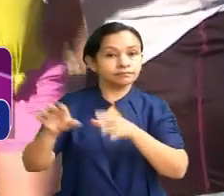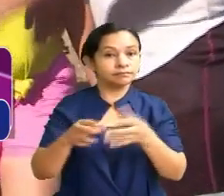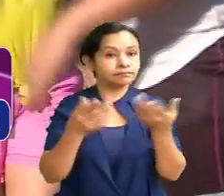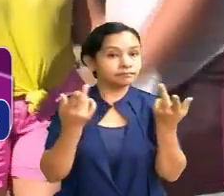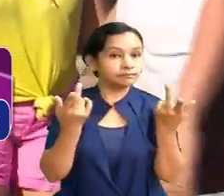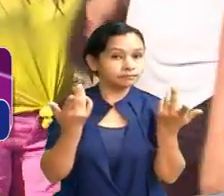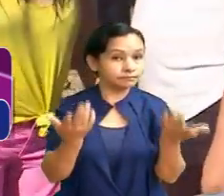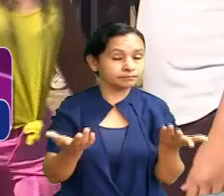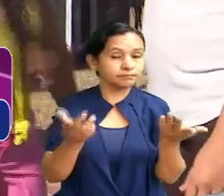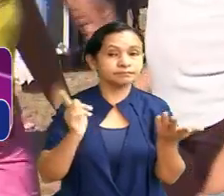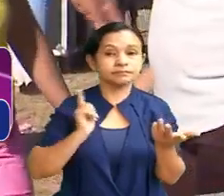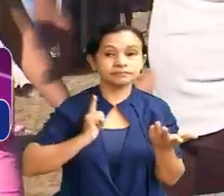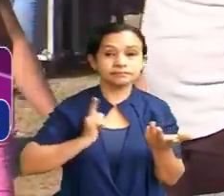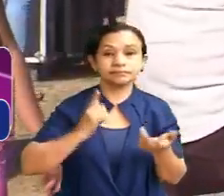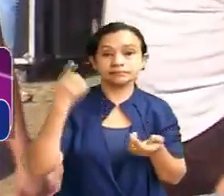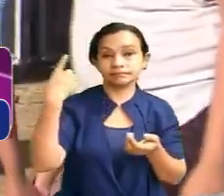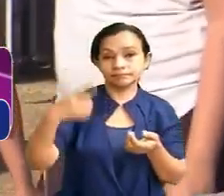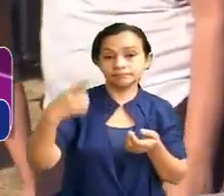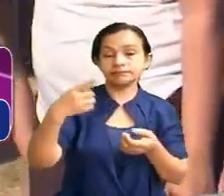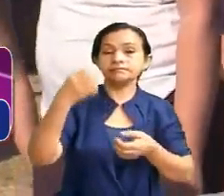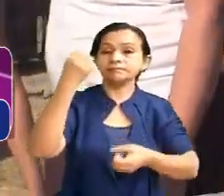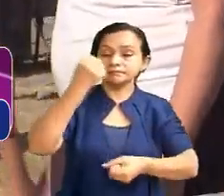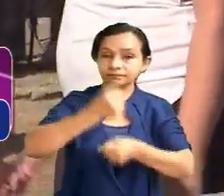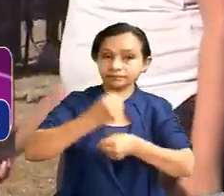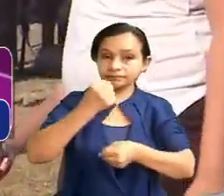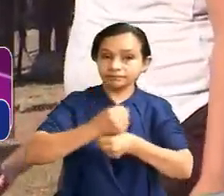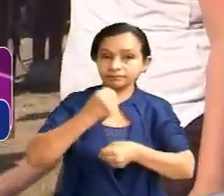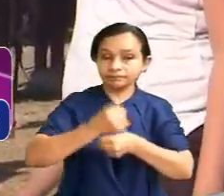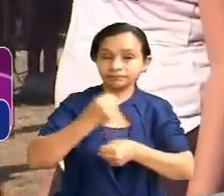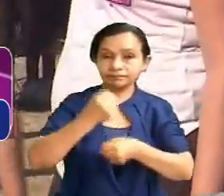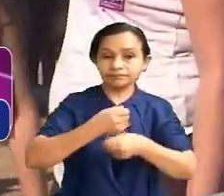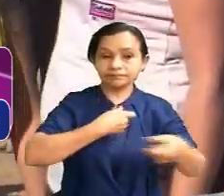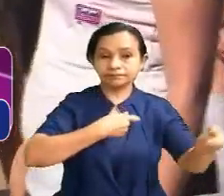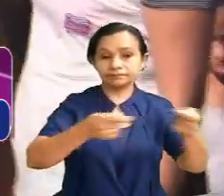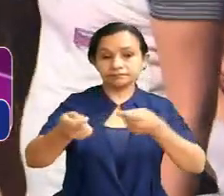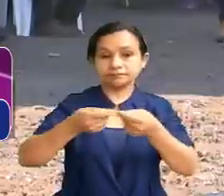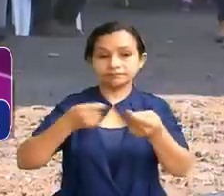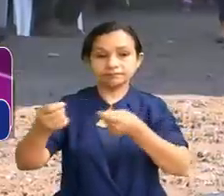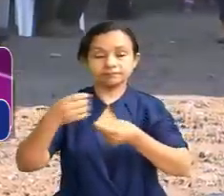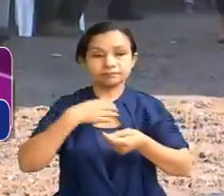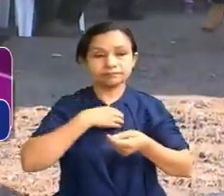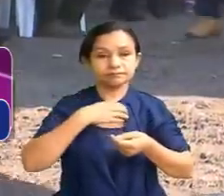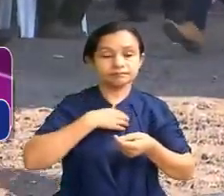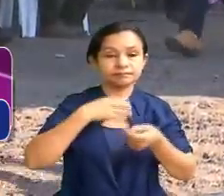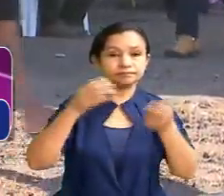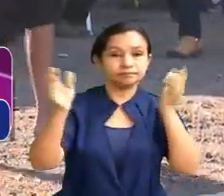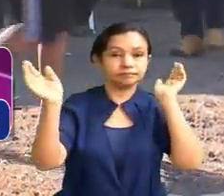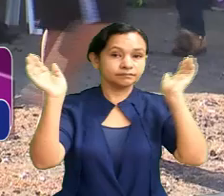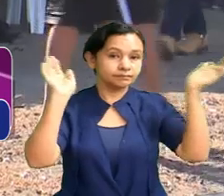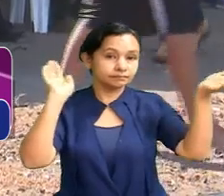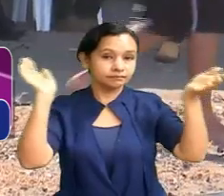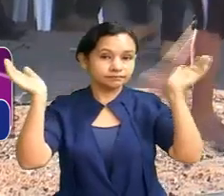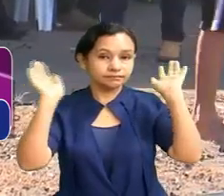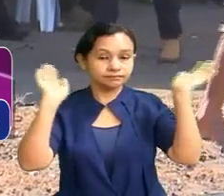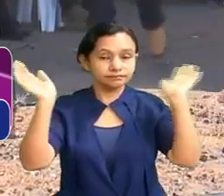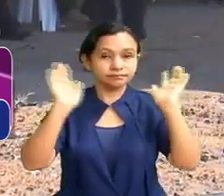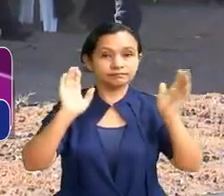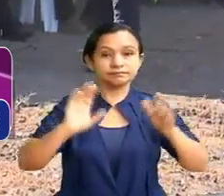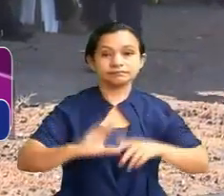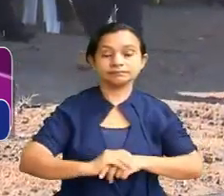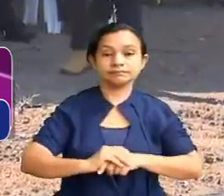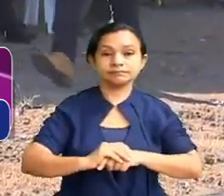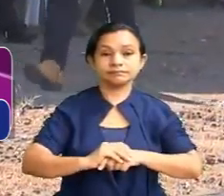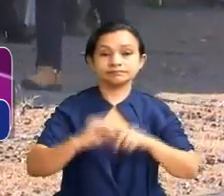el garantizar el derecho a trabajo también a los vendedores por cuenta propia los comerciantes que en esa